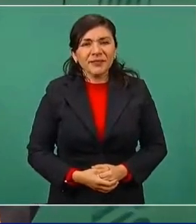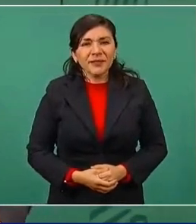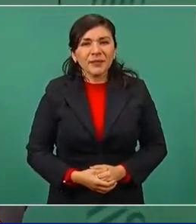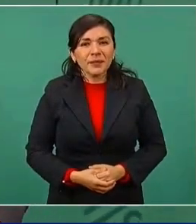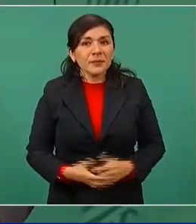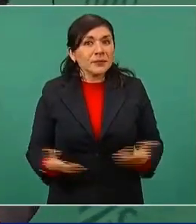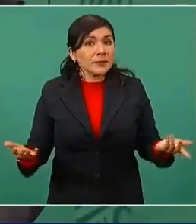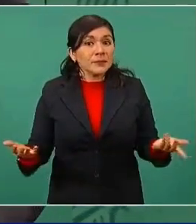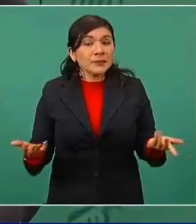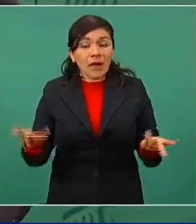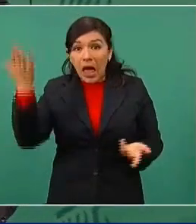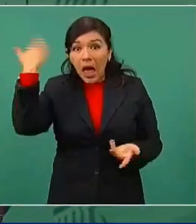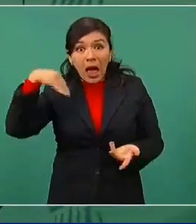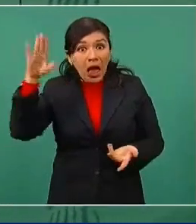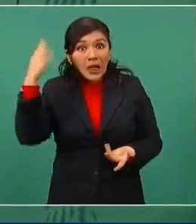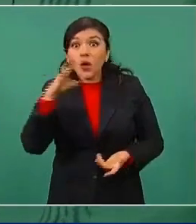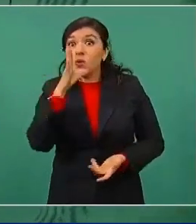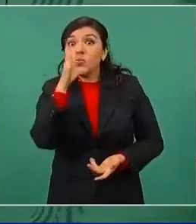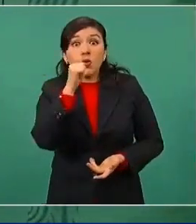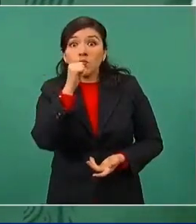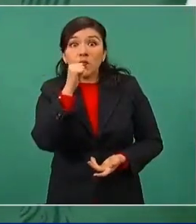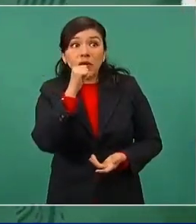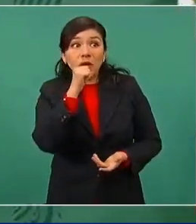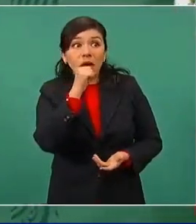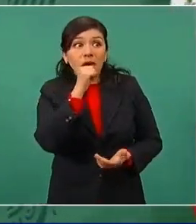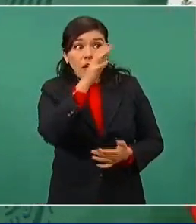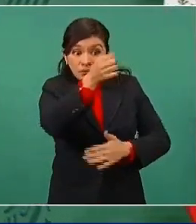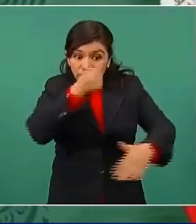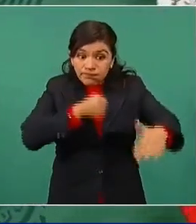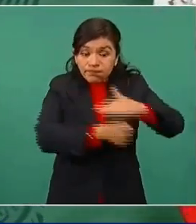y no se podía meter a la cárcel